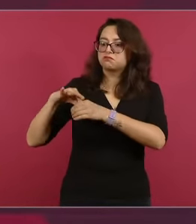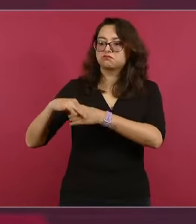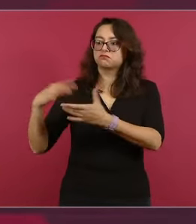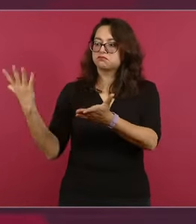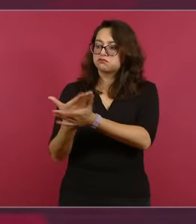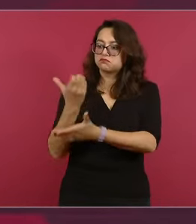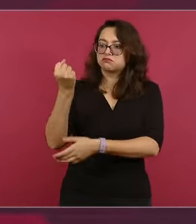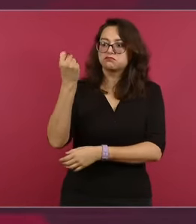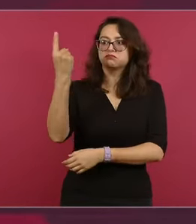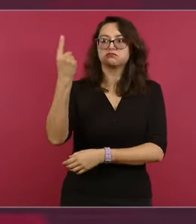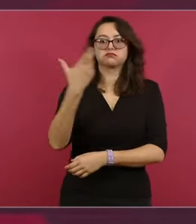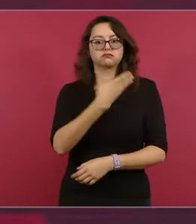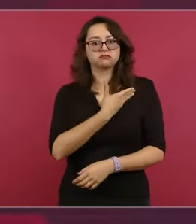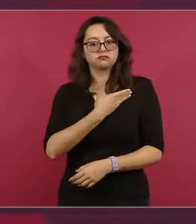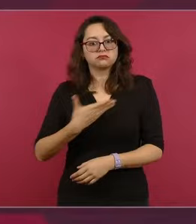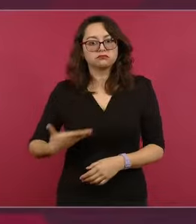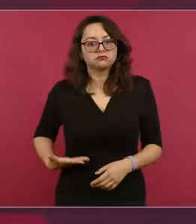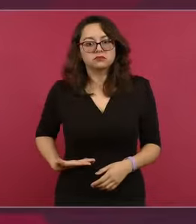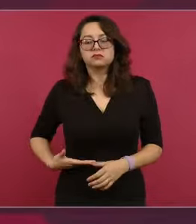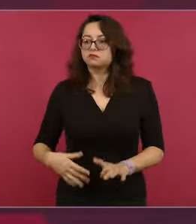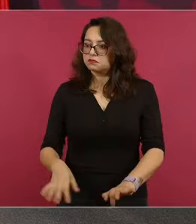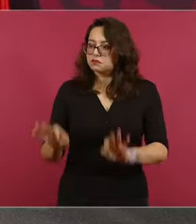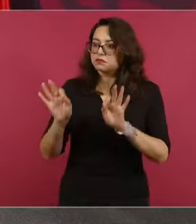hayan electo